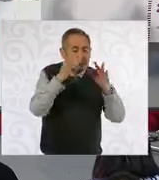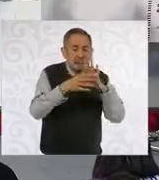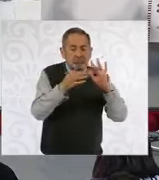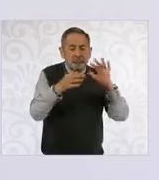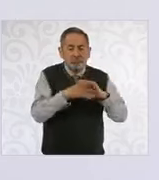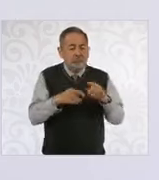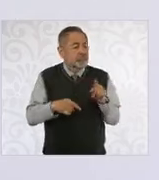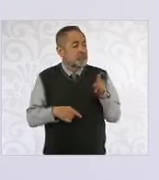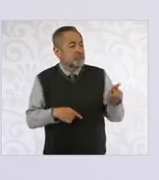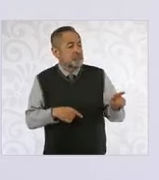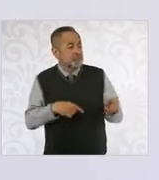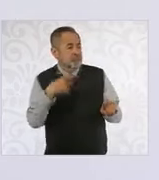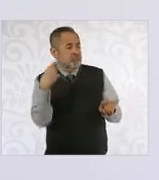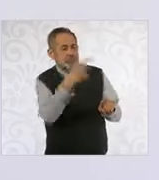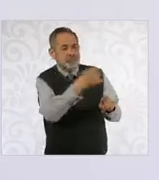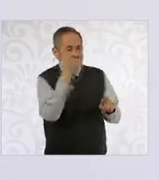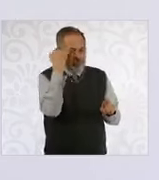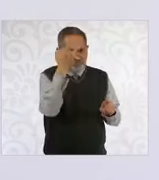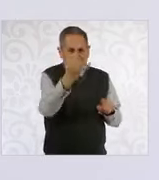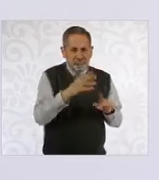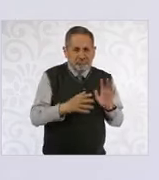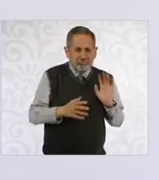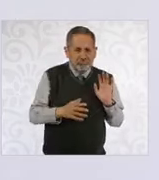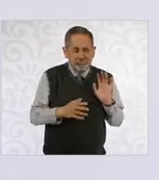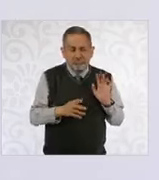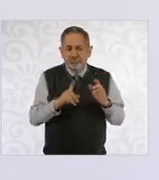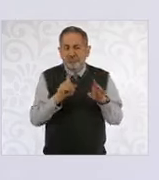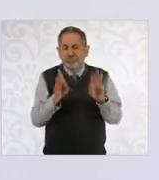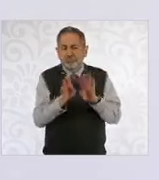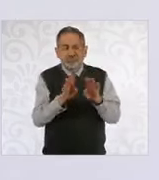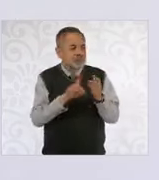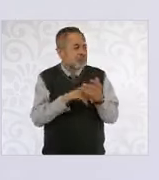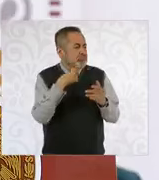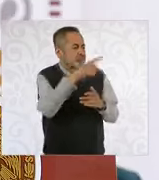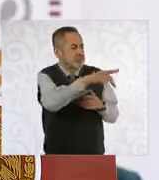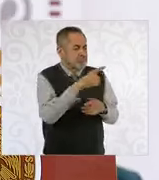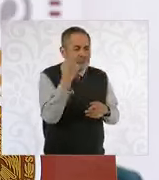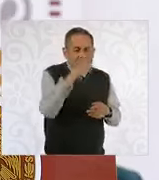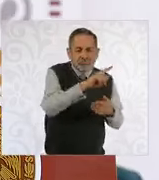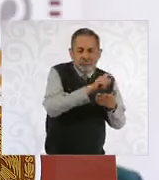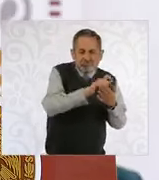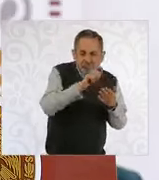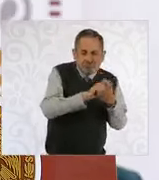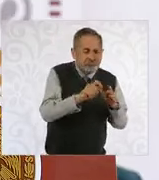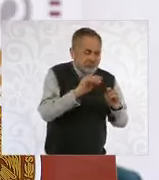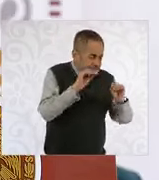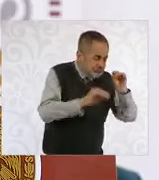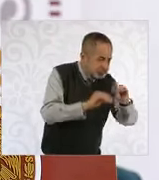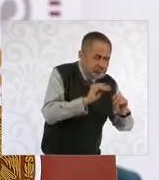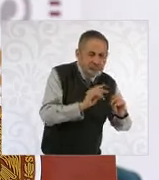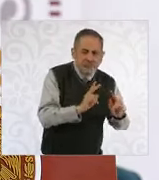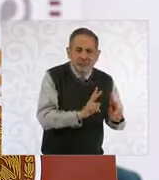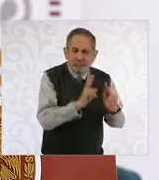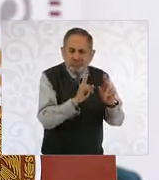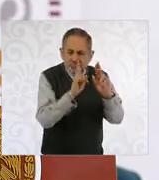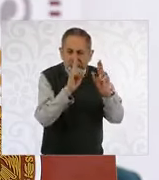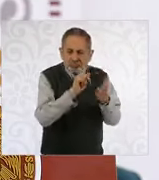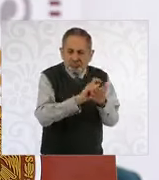tienen una posición mayoritaria en sus editoriales, en sus